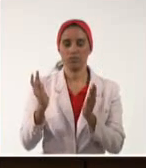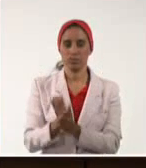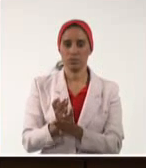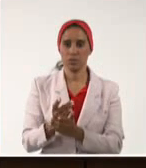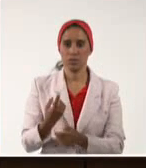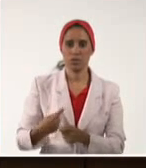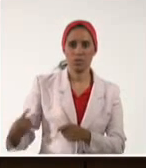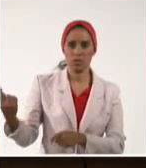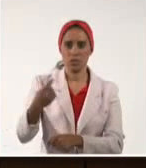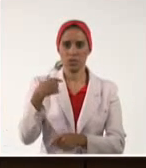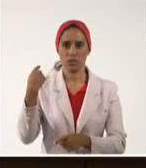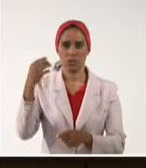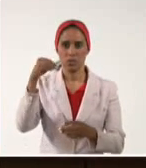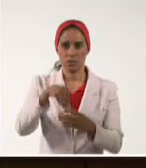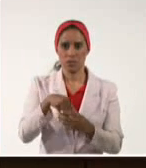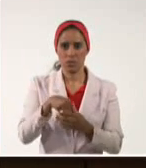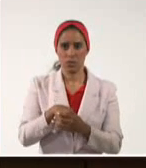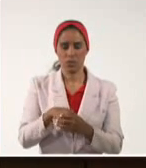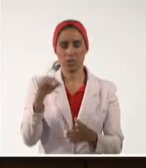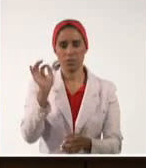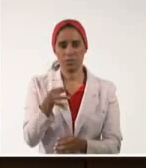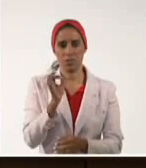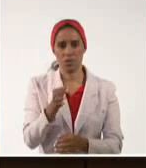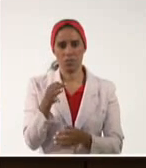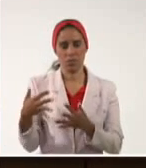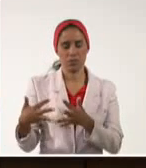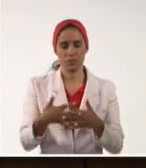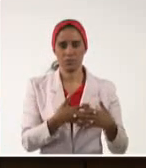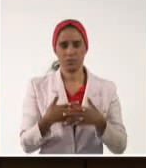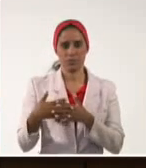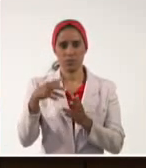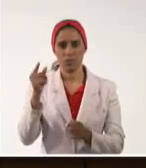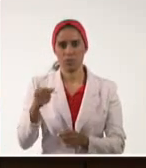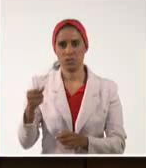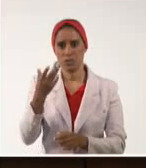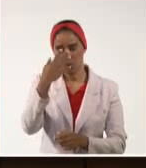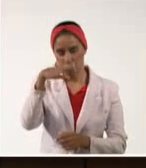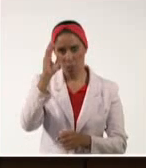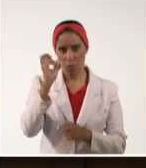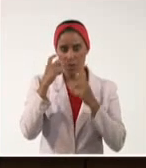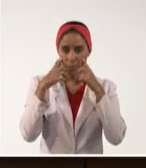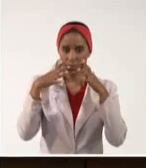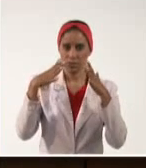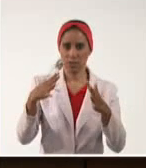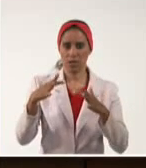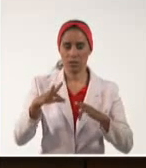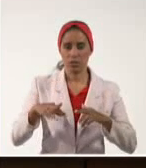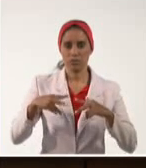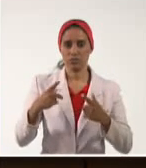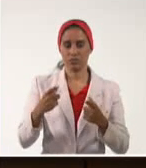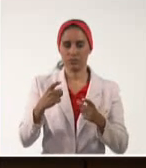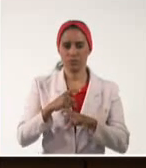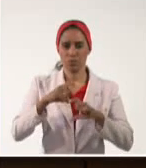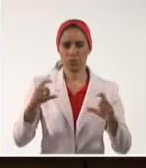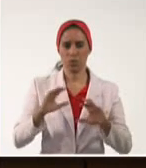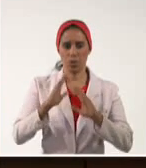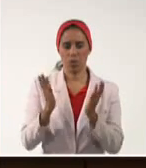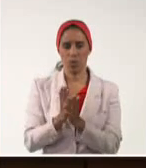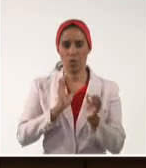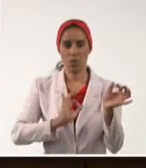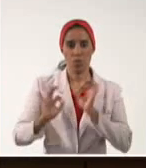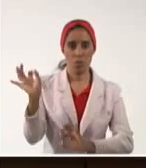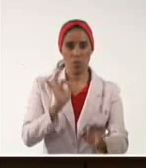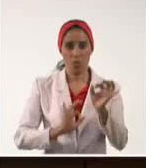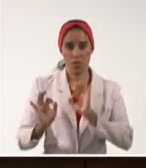Europa y los propios Estados Unidos, Cuba resultó reelecta con amplio respaldo para integrar el Consejo de